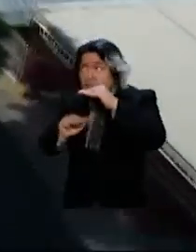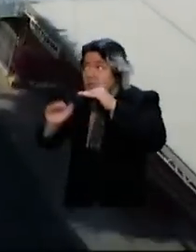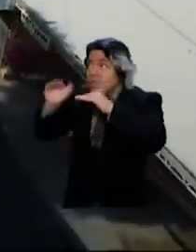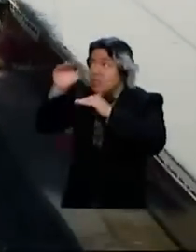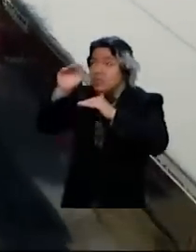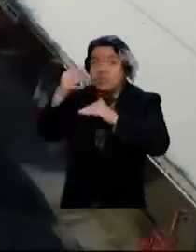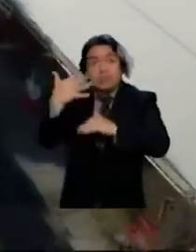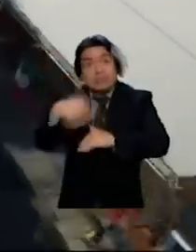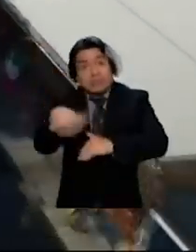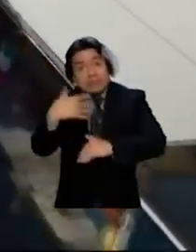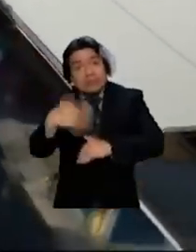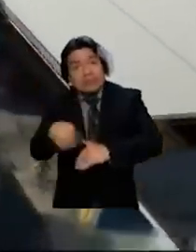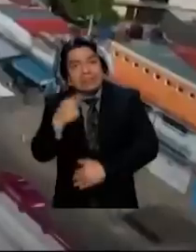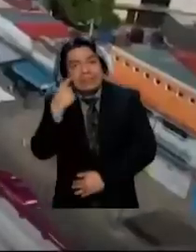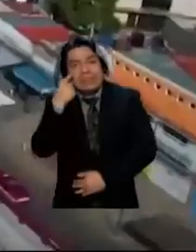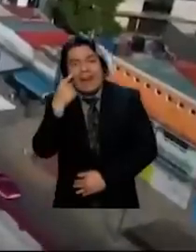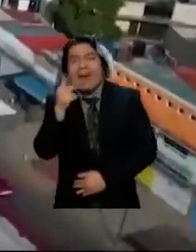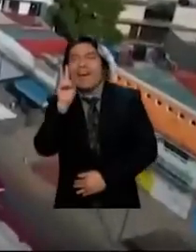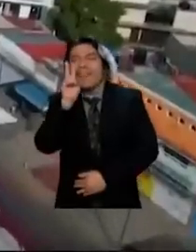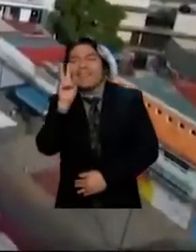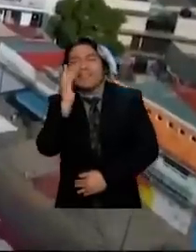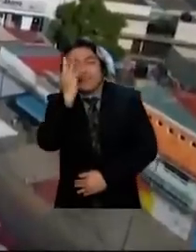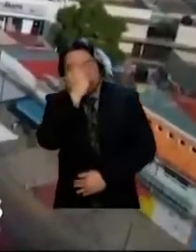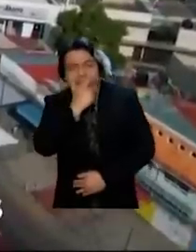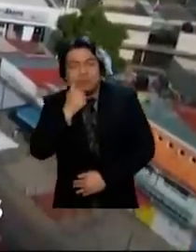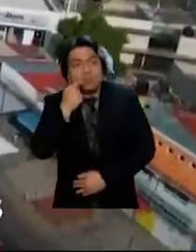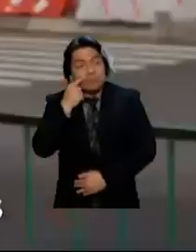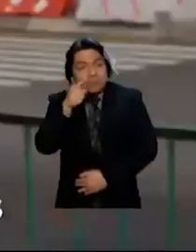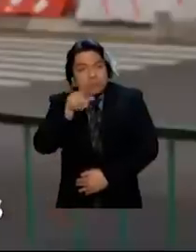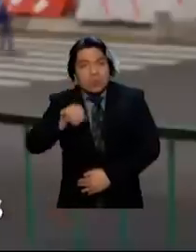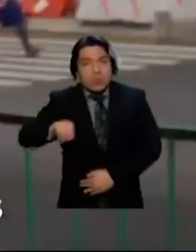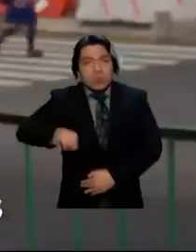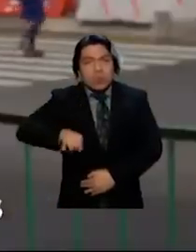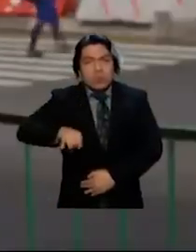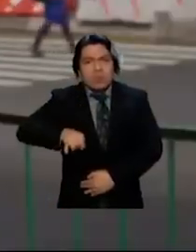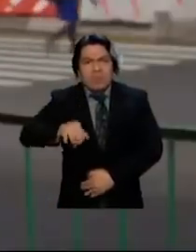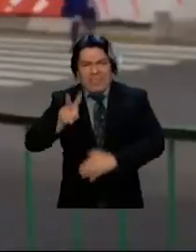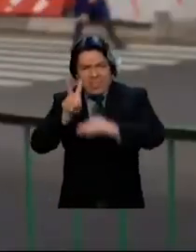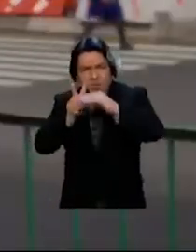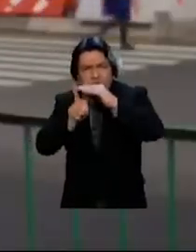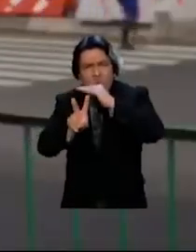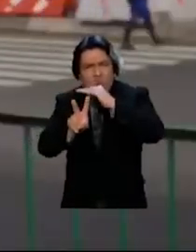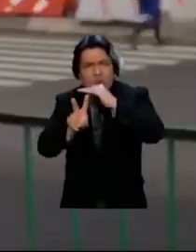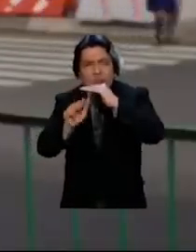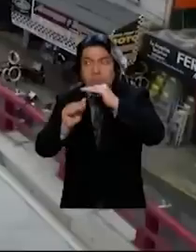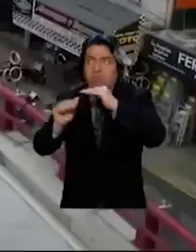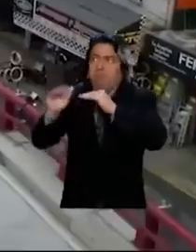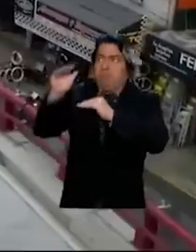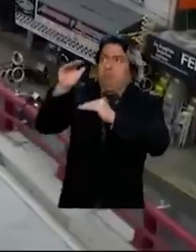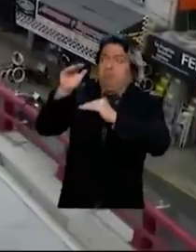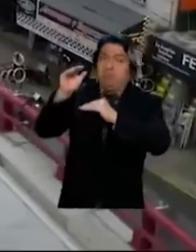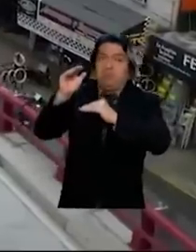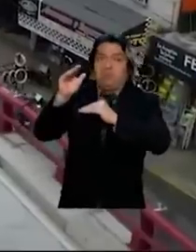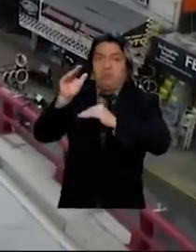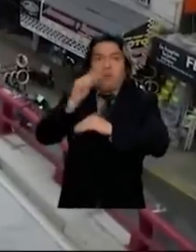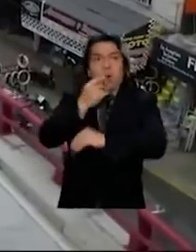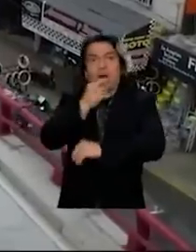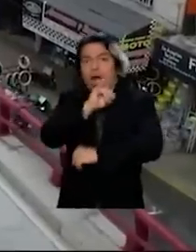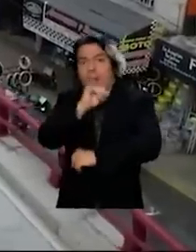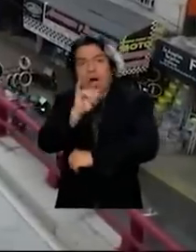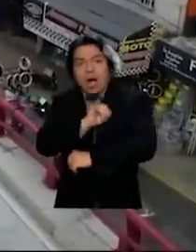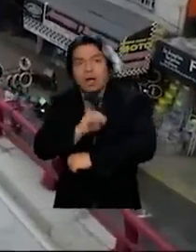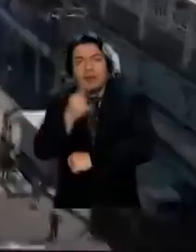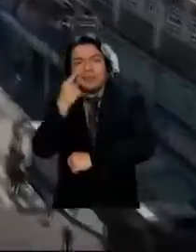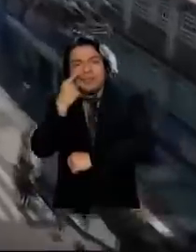sí da una bonita vista. Me llama la atención, bueno, nunca había visto un trolebús de segundo nivel y siento que pues, nos